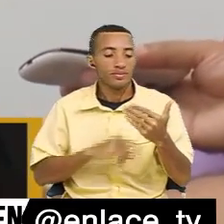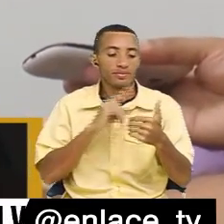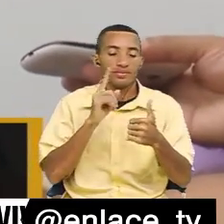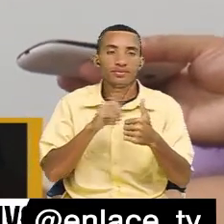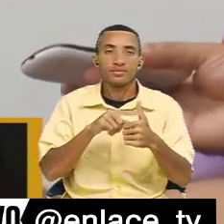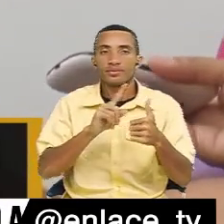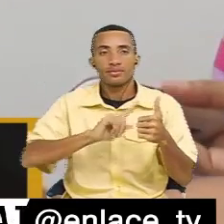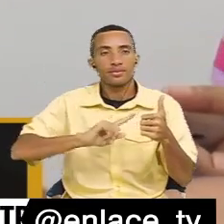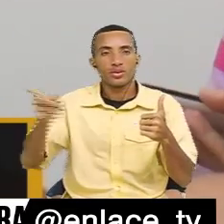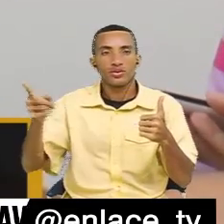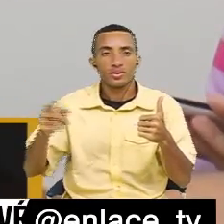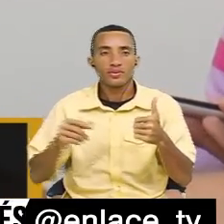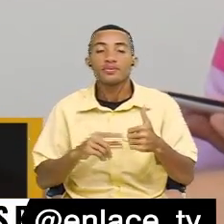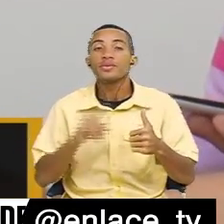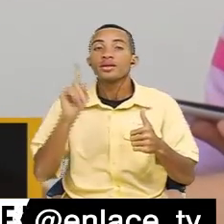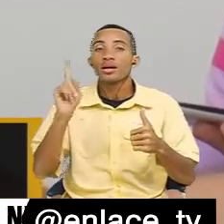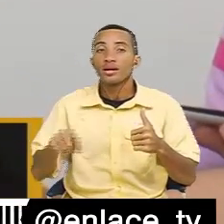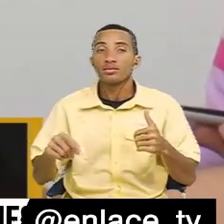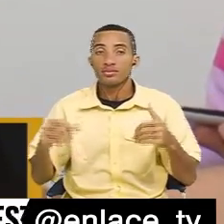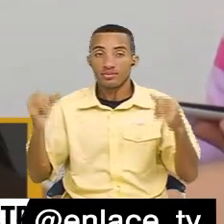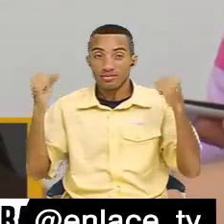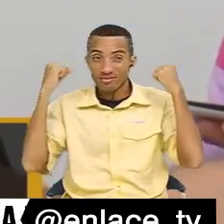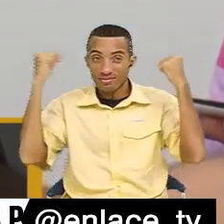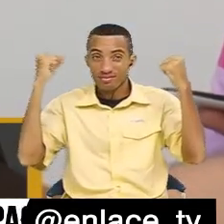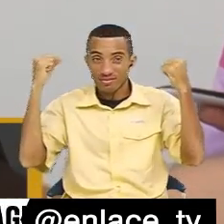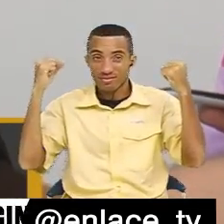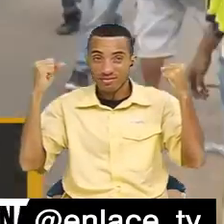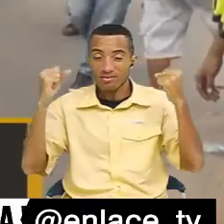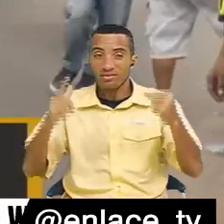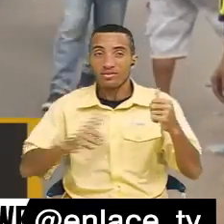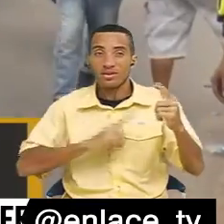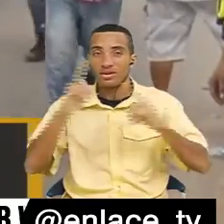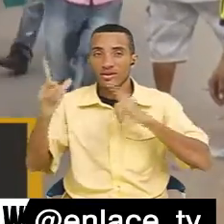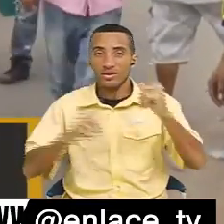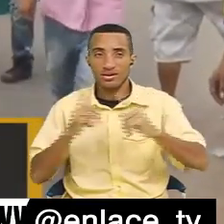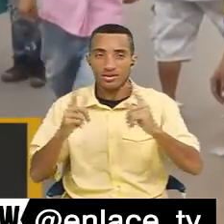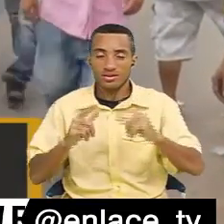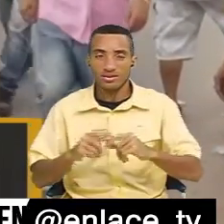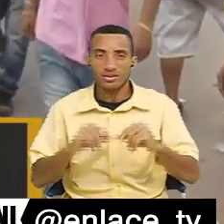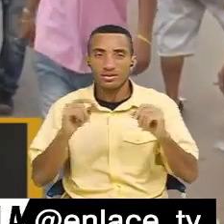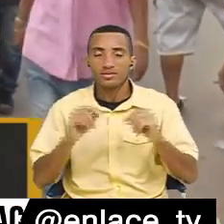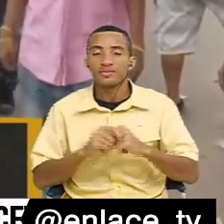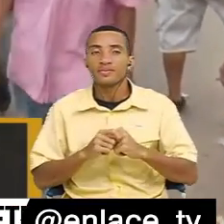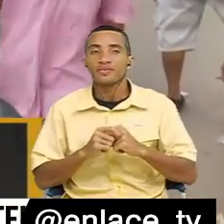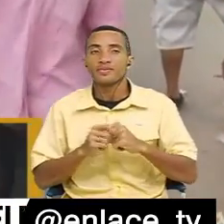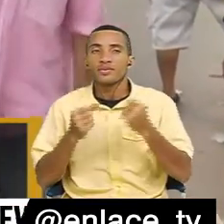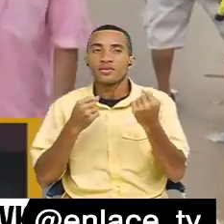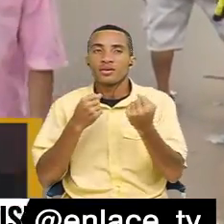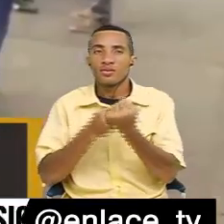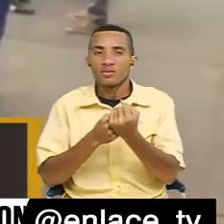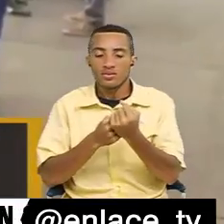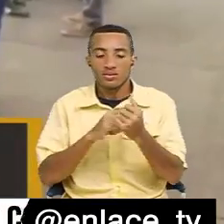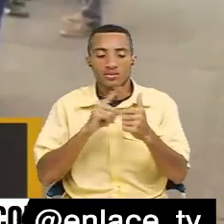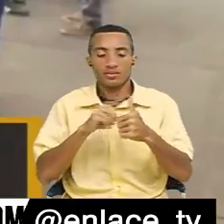con los hinchas de los líderes de esos hinchas, el cual se va a prohibir